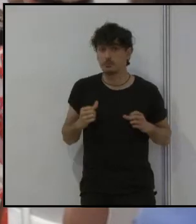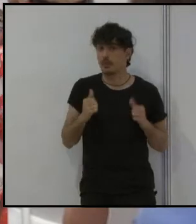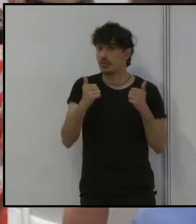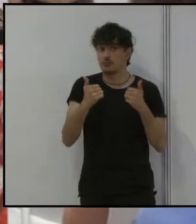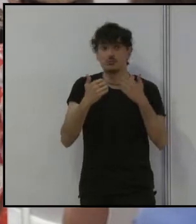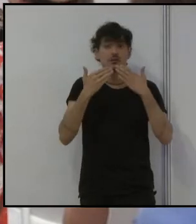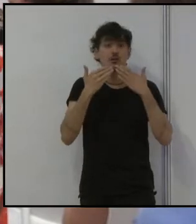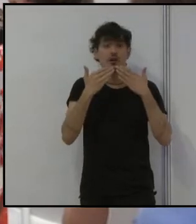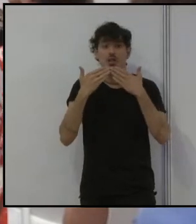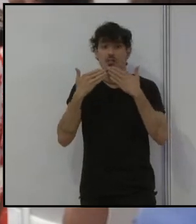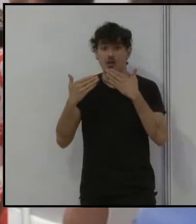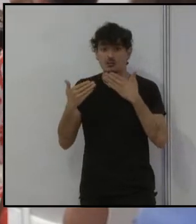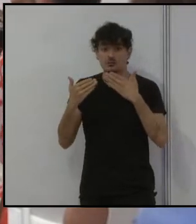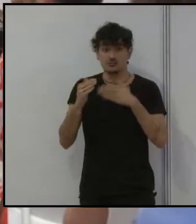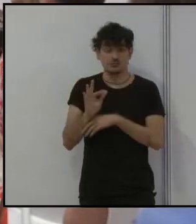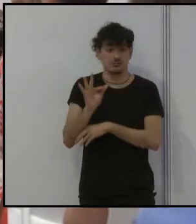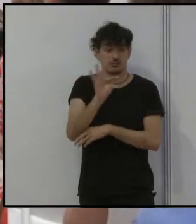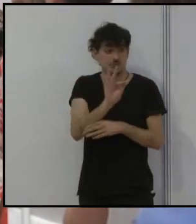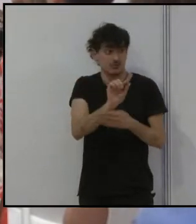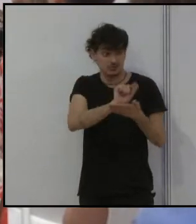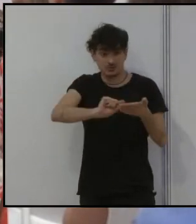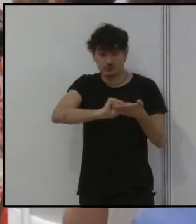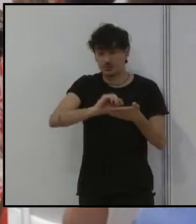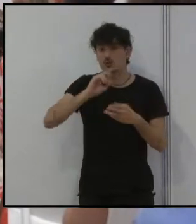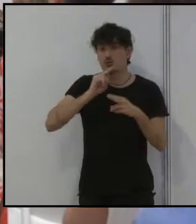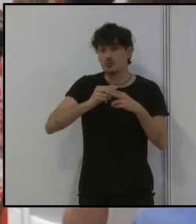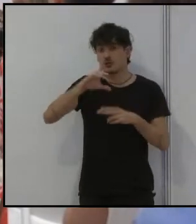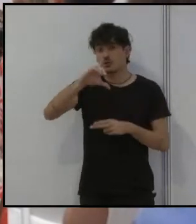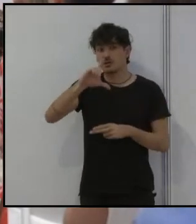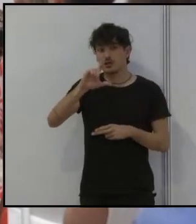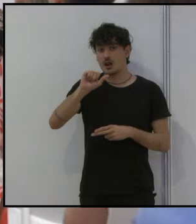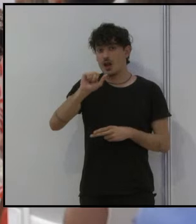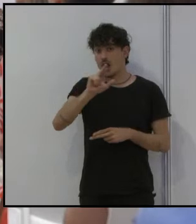Muchas gracias. Tiene la palabra la escritora Clara Obligado.